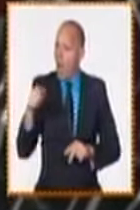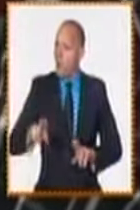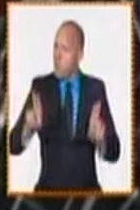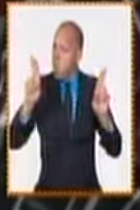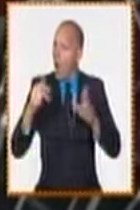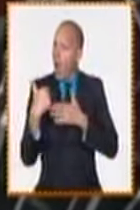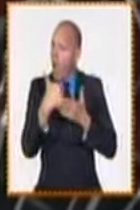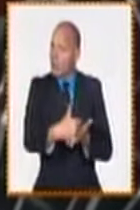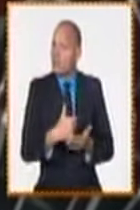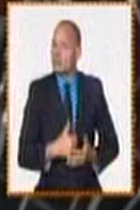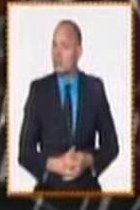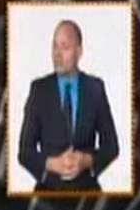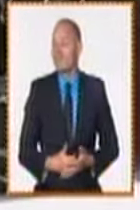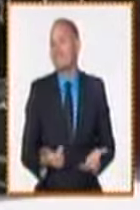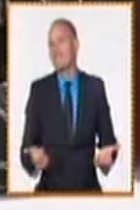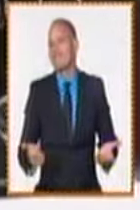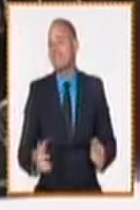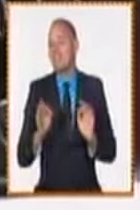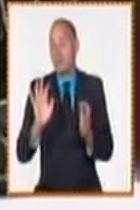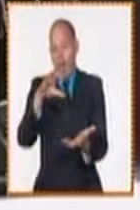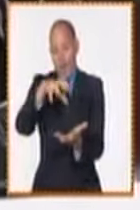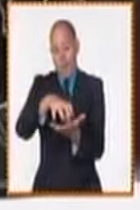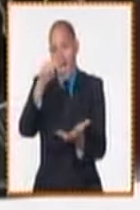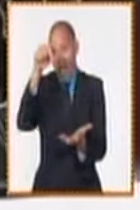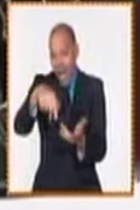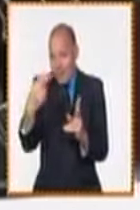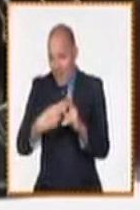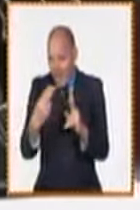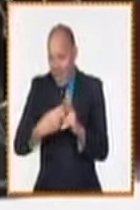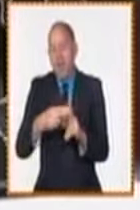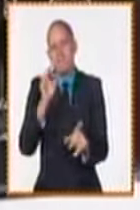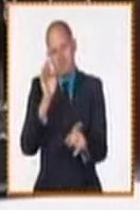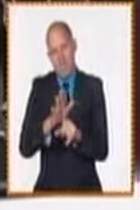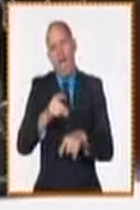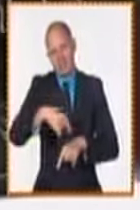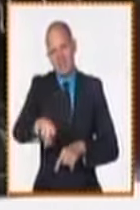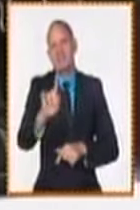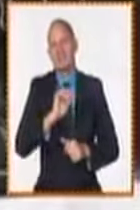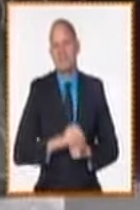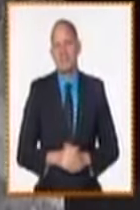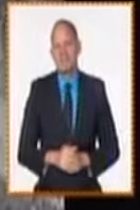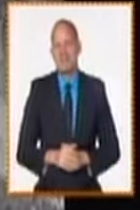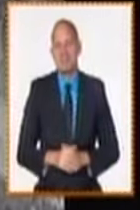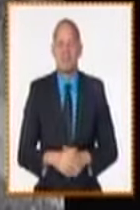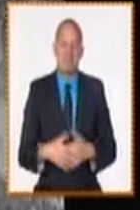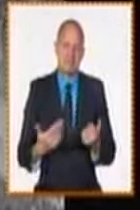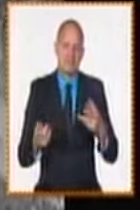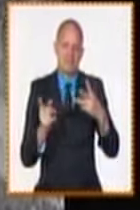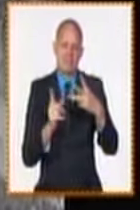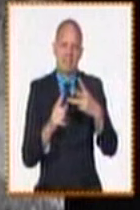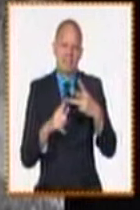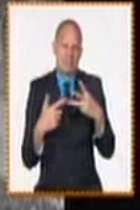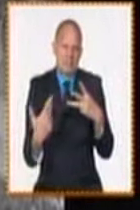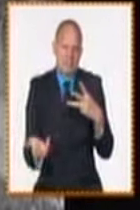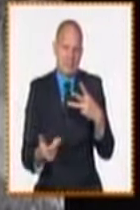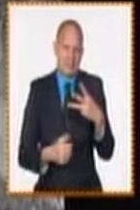acercamiento. Y Bayamo marca ese momento. Y bueno, el tercer momento tiene que ver